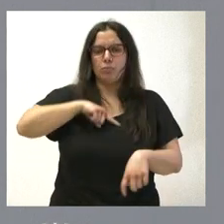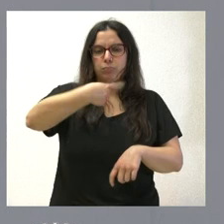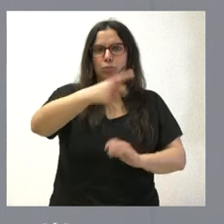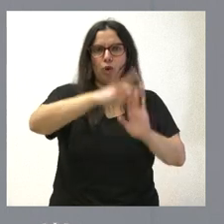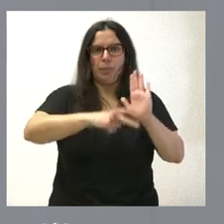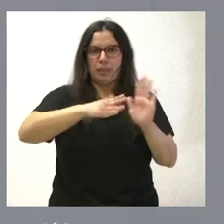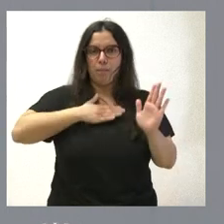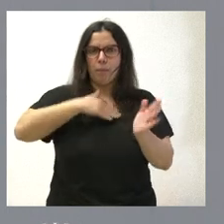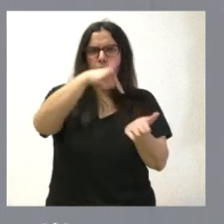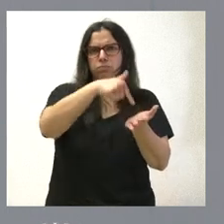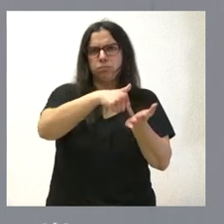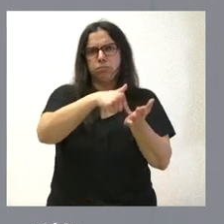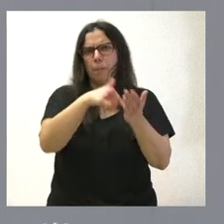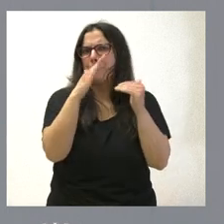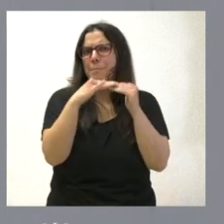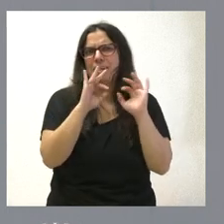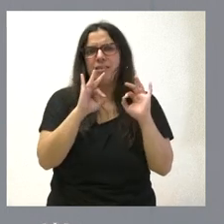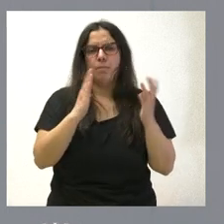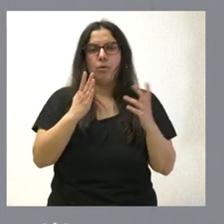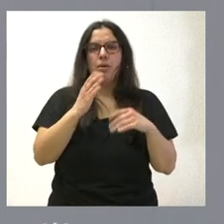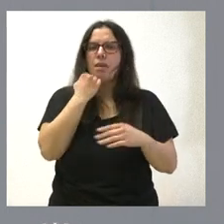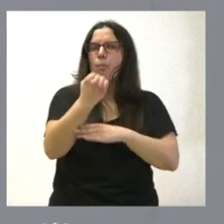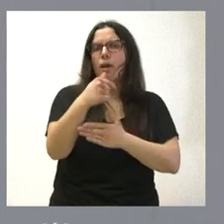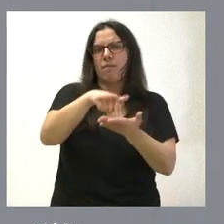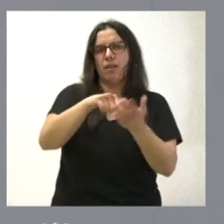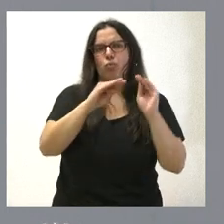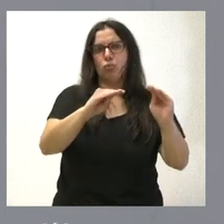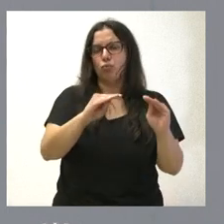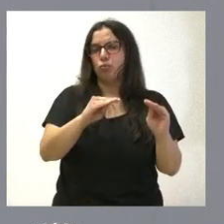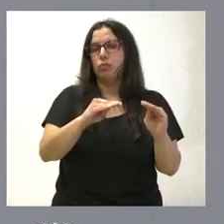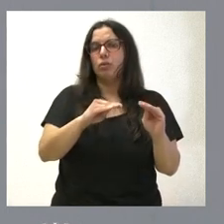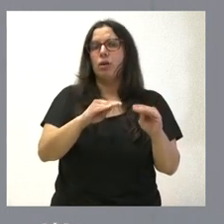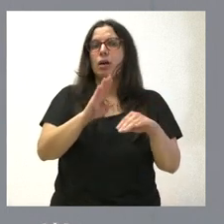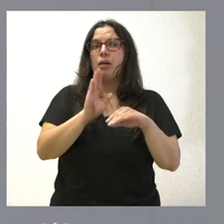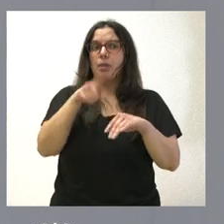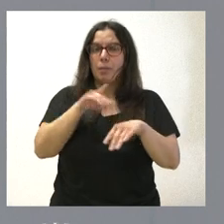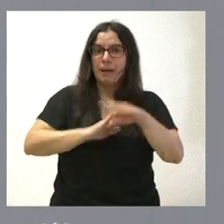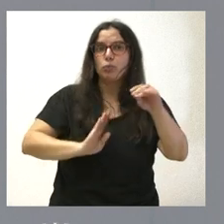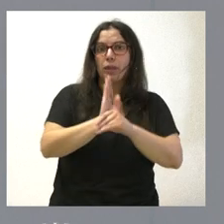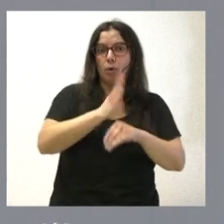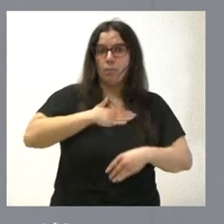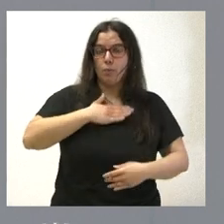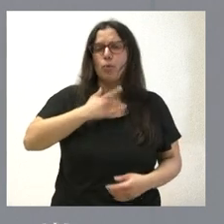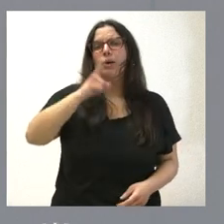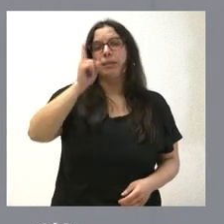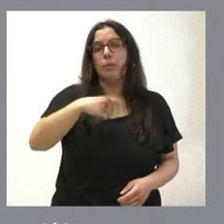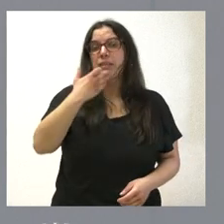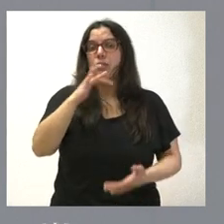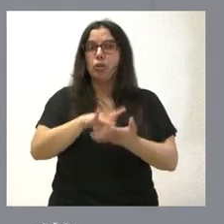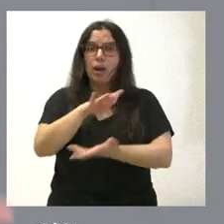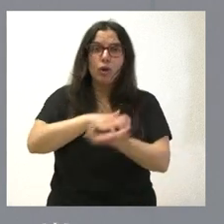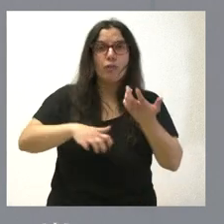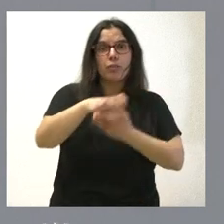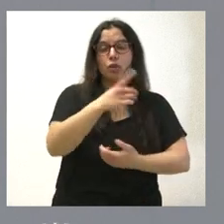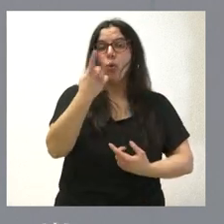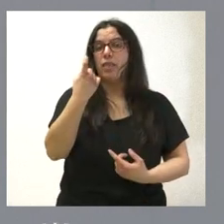posibles a la hora de apoyar sus reivindicaciones a la hora de hacer contribuciones económicas y también por qué no cuando ha habido conflicto Donde ha habido que